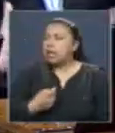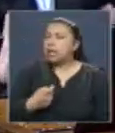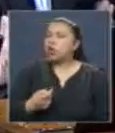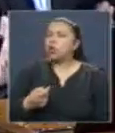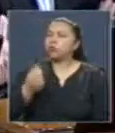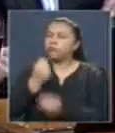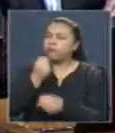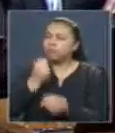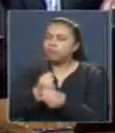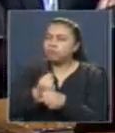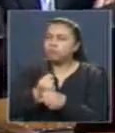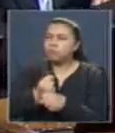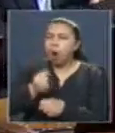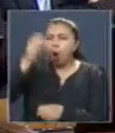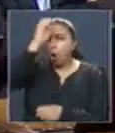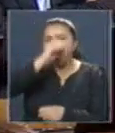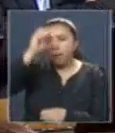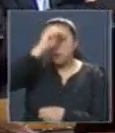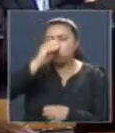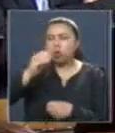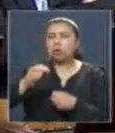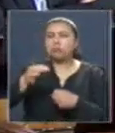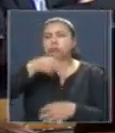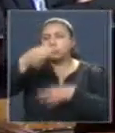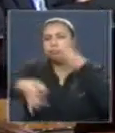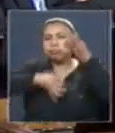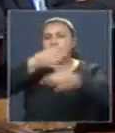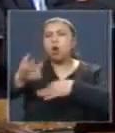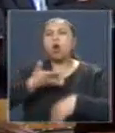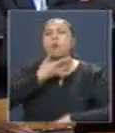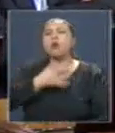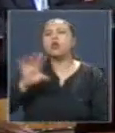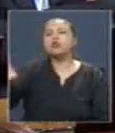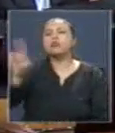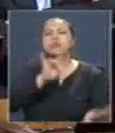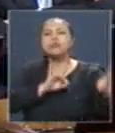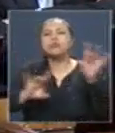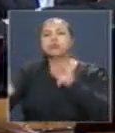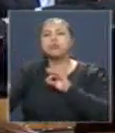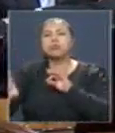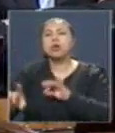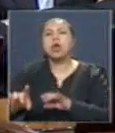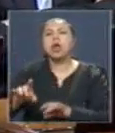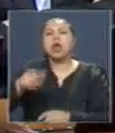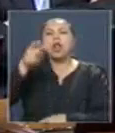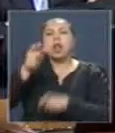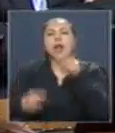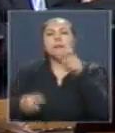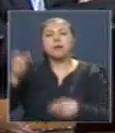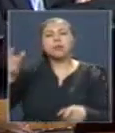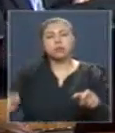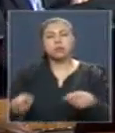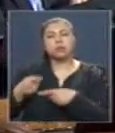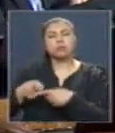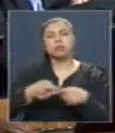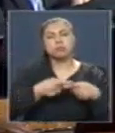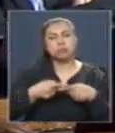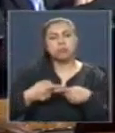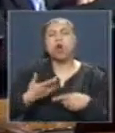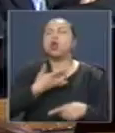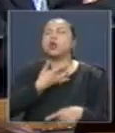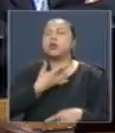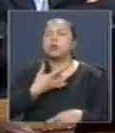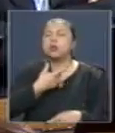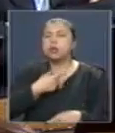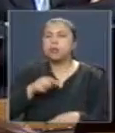haciendo propuestas, porque para eso nos eligió la ciudadanía. Y quiero defender lo que hicimos